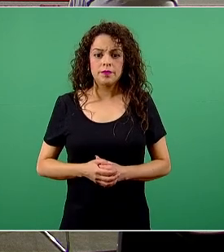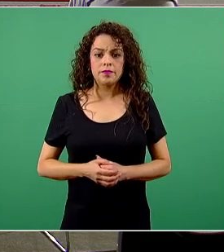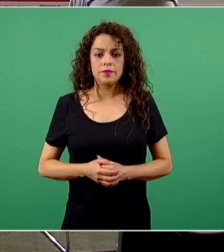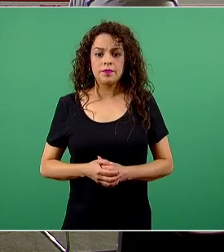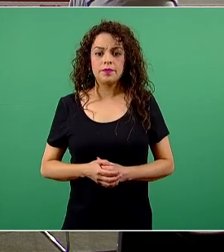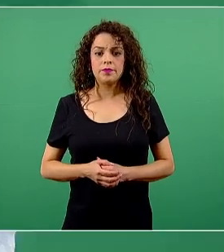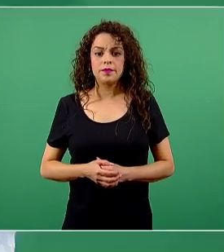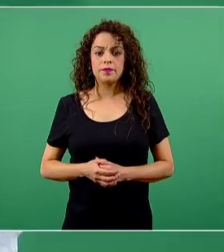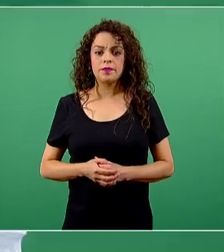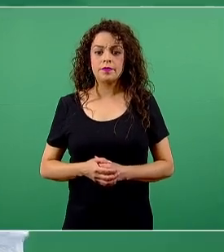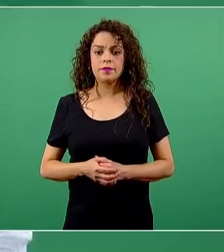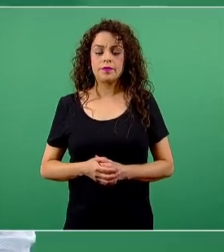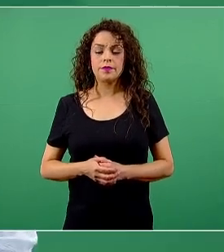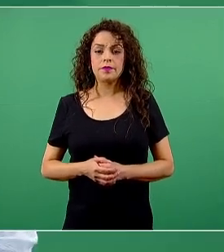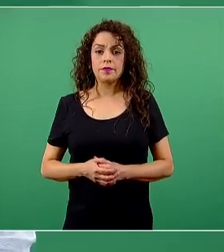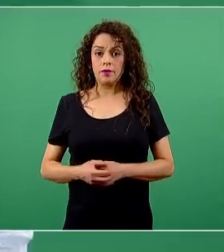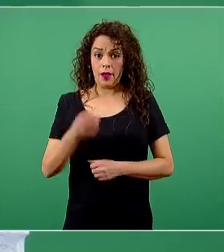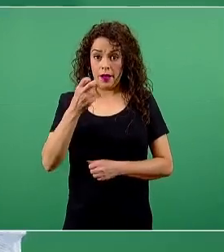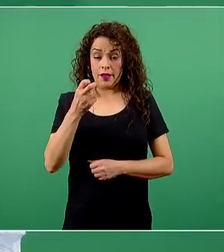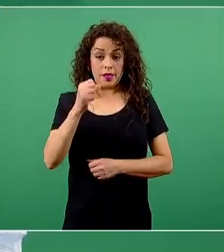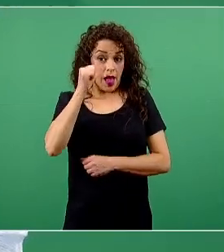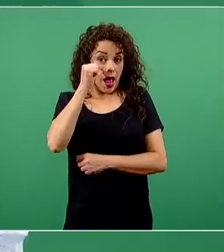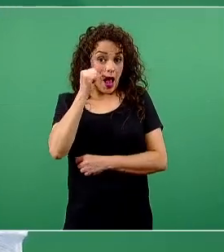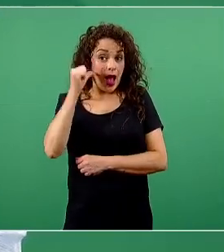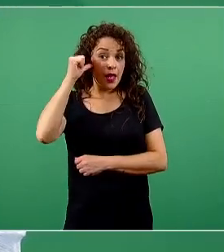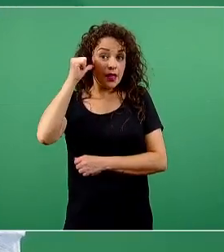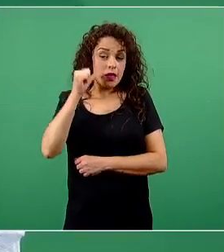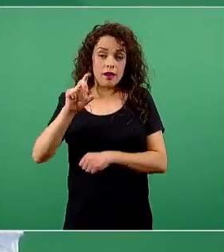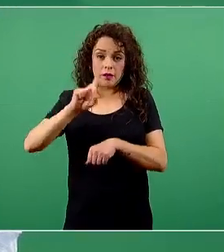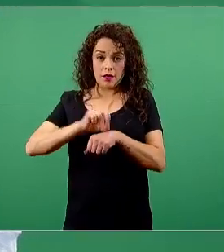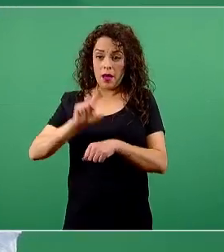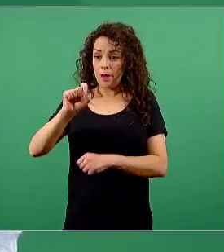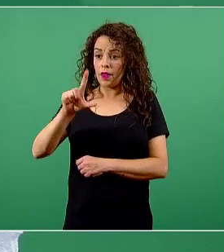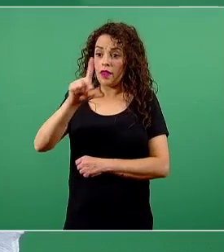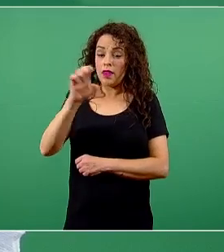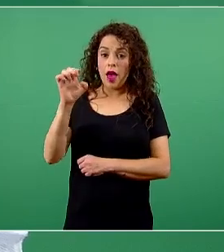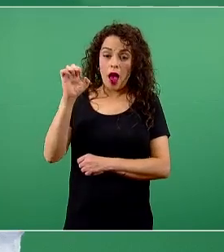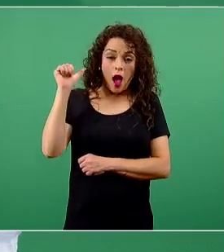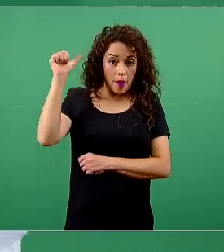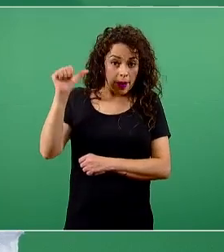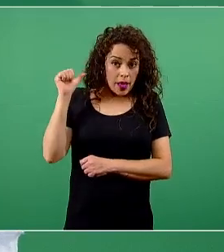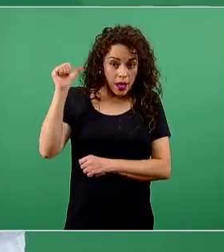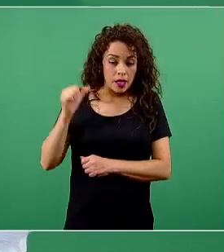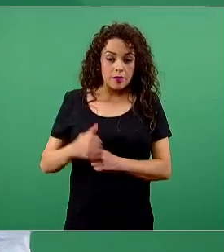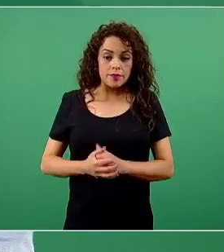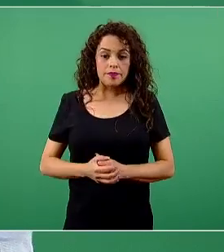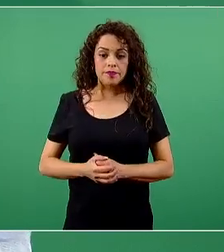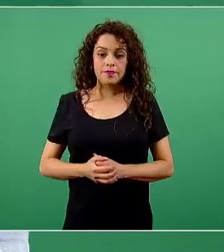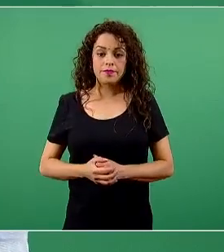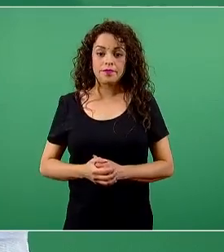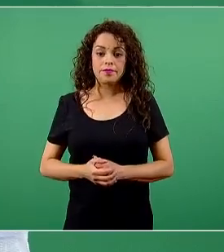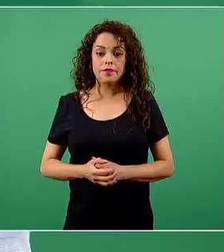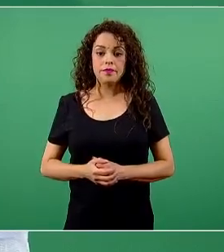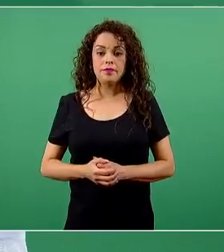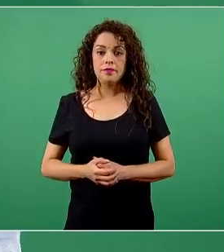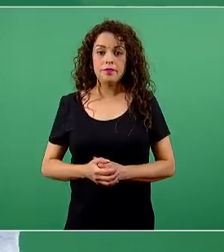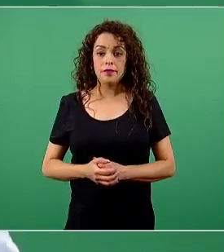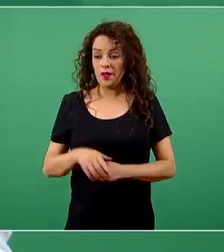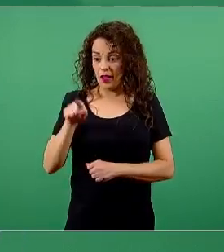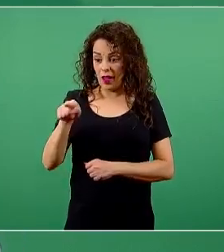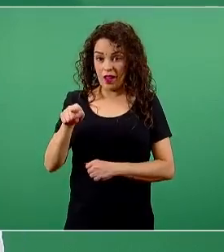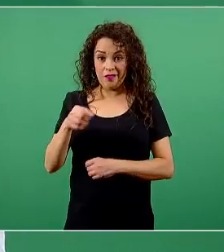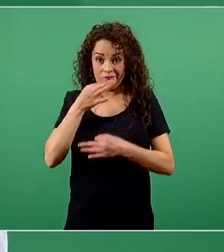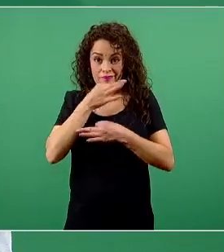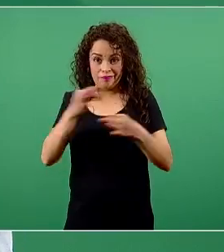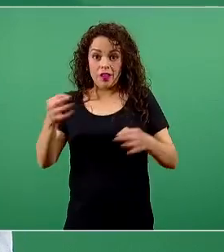mivacuna.salud.gov.mx, y lo hizo ayer 27 de abril, dice este comentario que